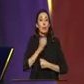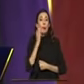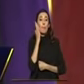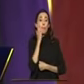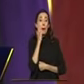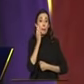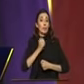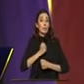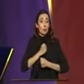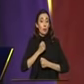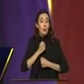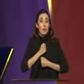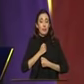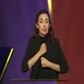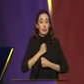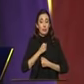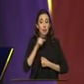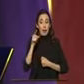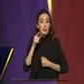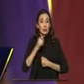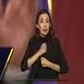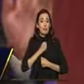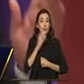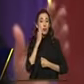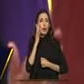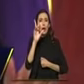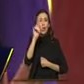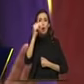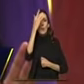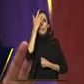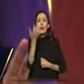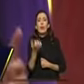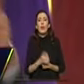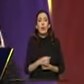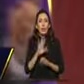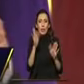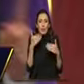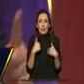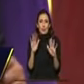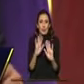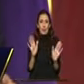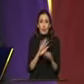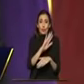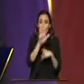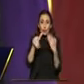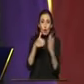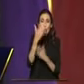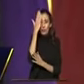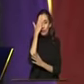De sus mamás. A ese nombre están las escrituras. No me pregunten por qué.